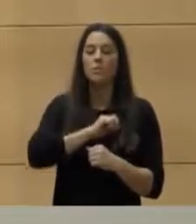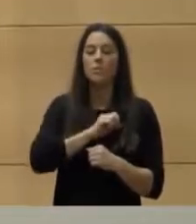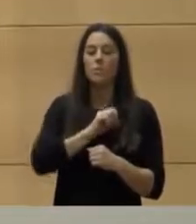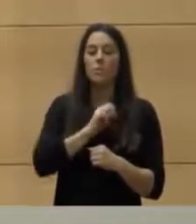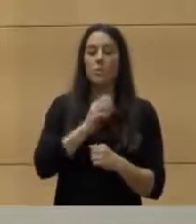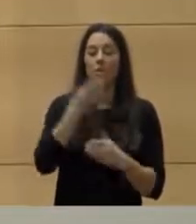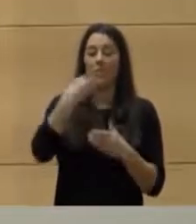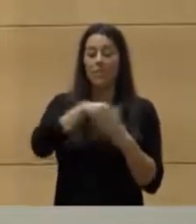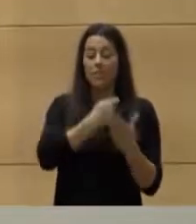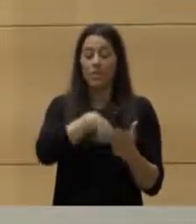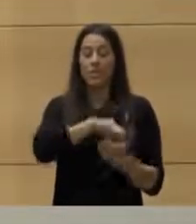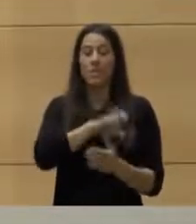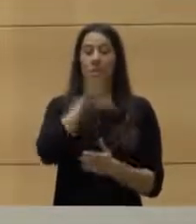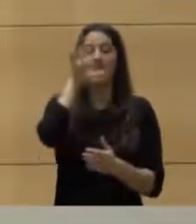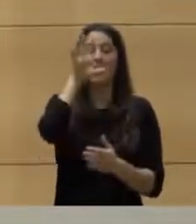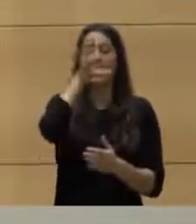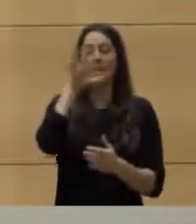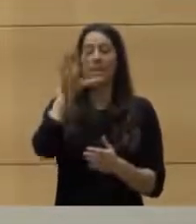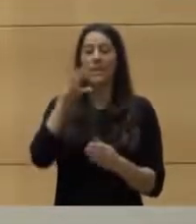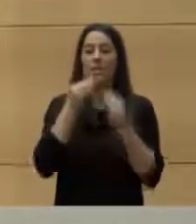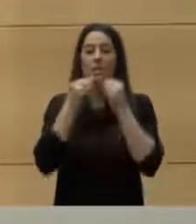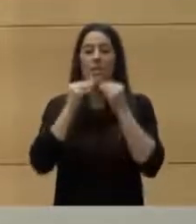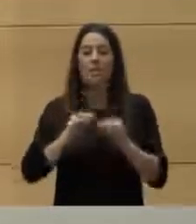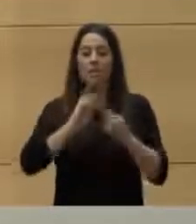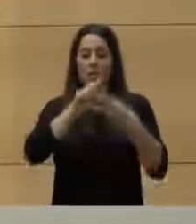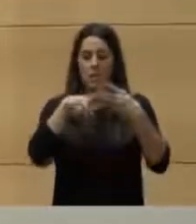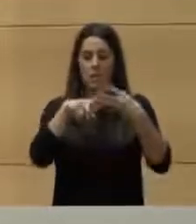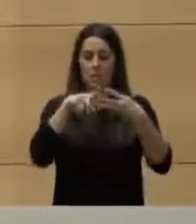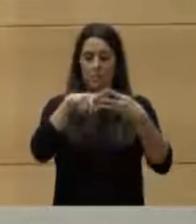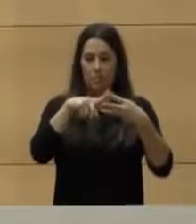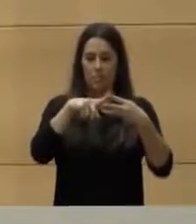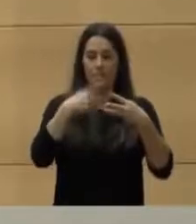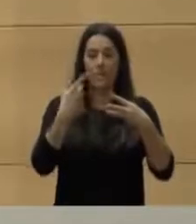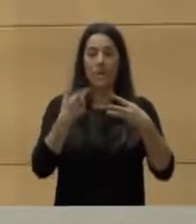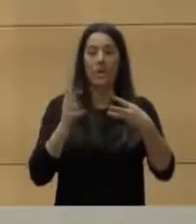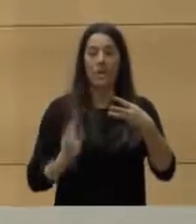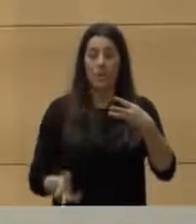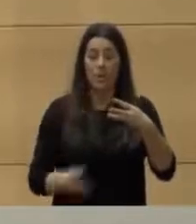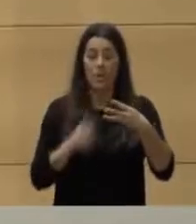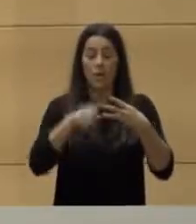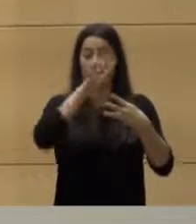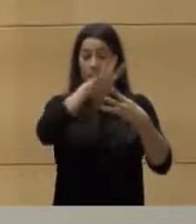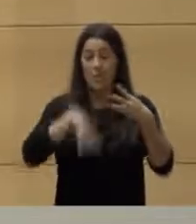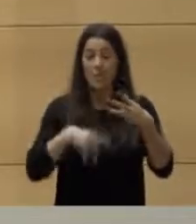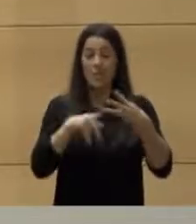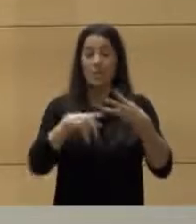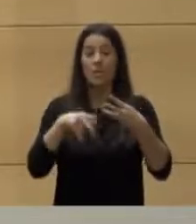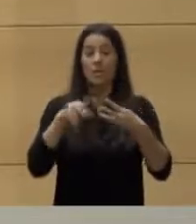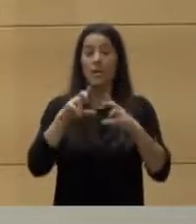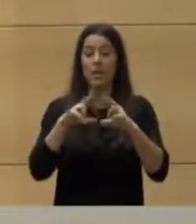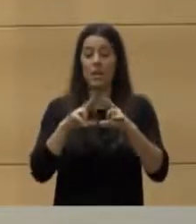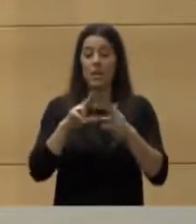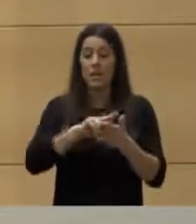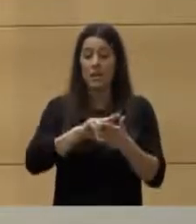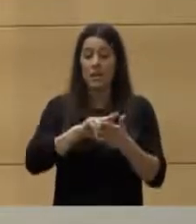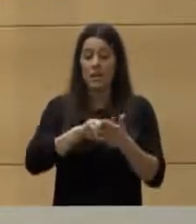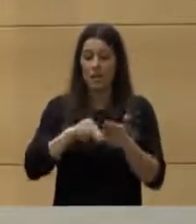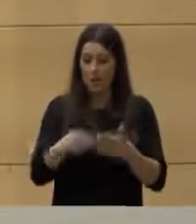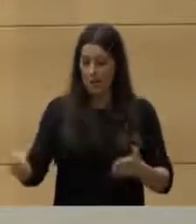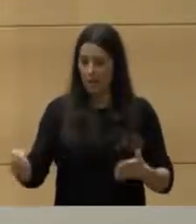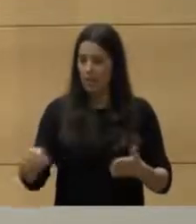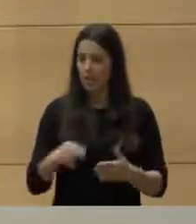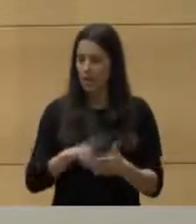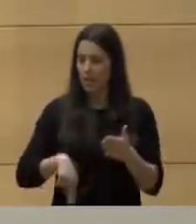nacionalidades históricas, todo el mundo lo sabe. Cataluña, Euskadi y Galicia. Pero nos encontramos que hay cuatro